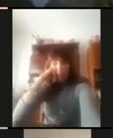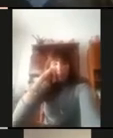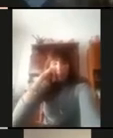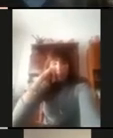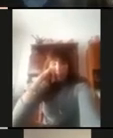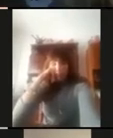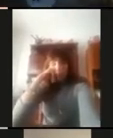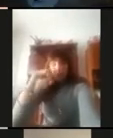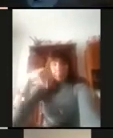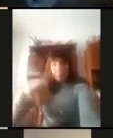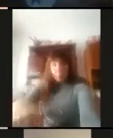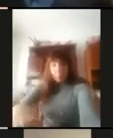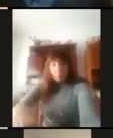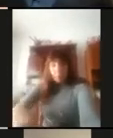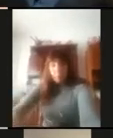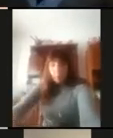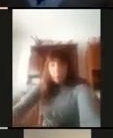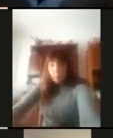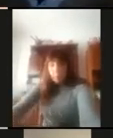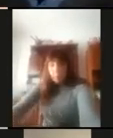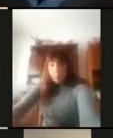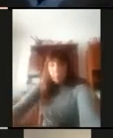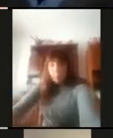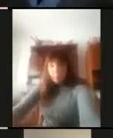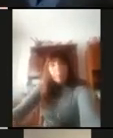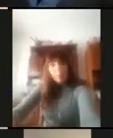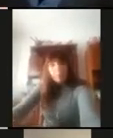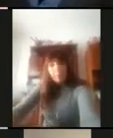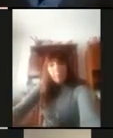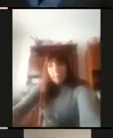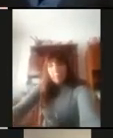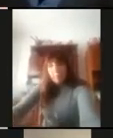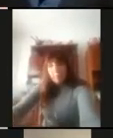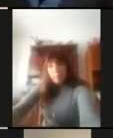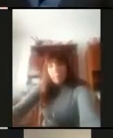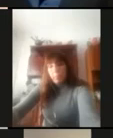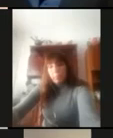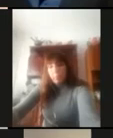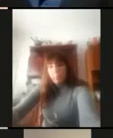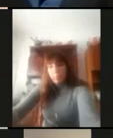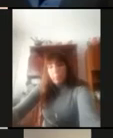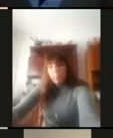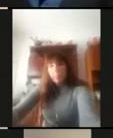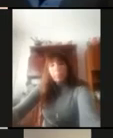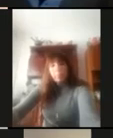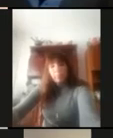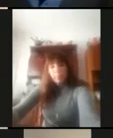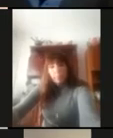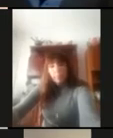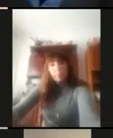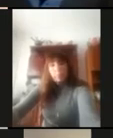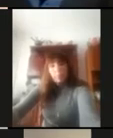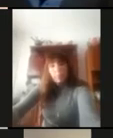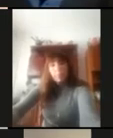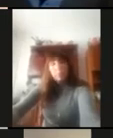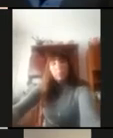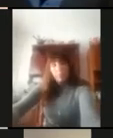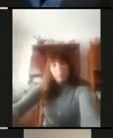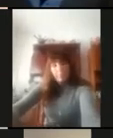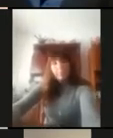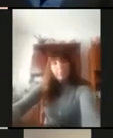seguramente mi amigo beagle asaz lo ha conocido que está presente aquí desde misiones lo estoy